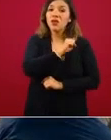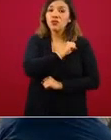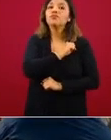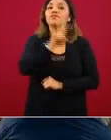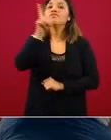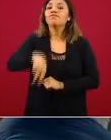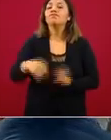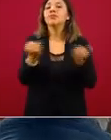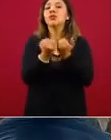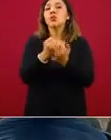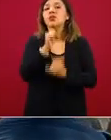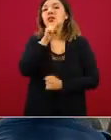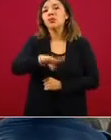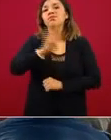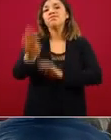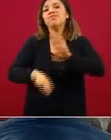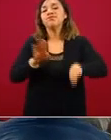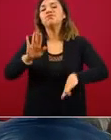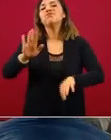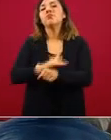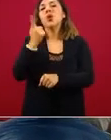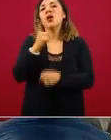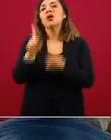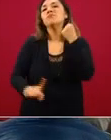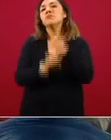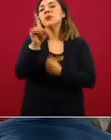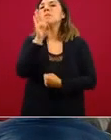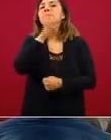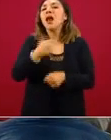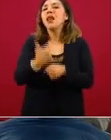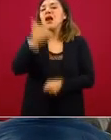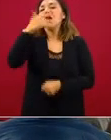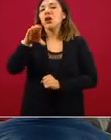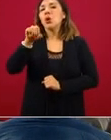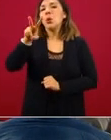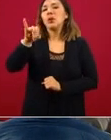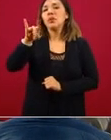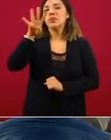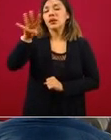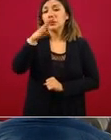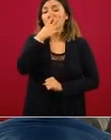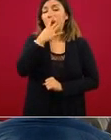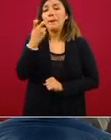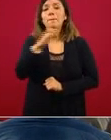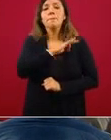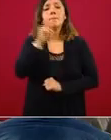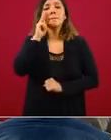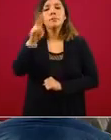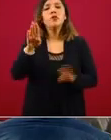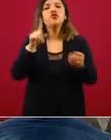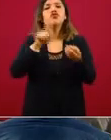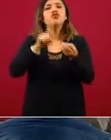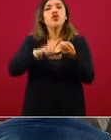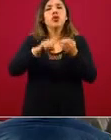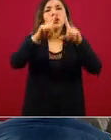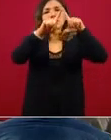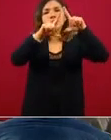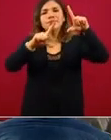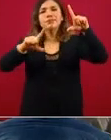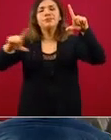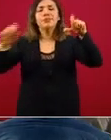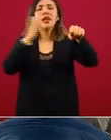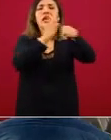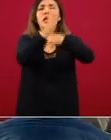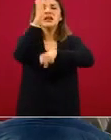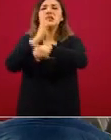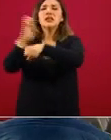también han perdido la vida a consecuencia de las complicaciones de COVID-19, y aquí podemos ver su distribución en función de la